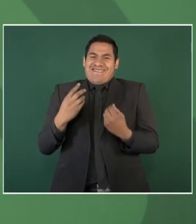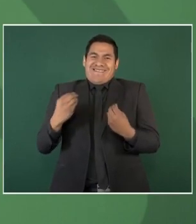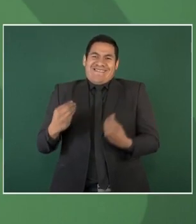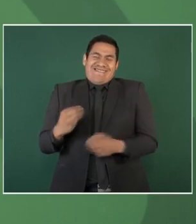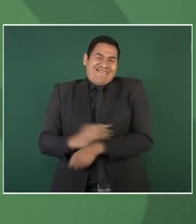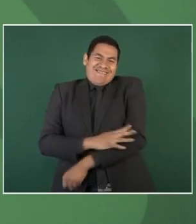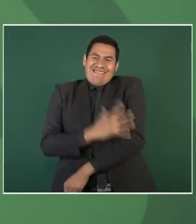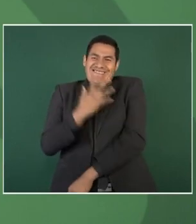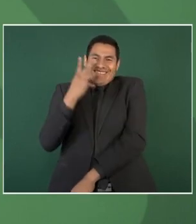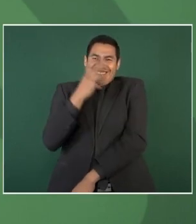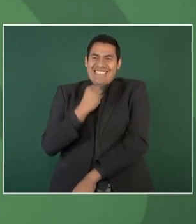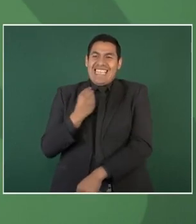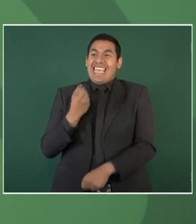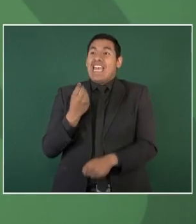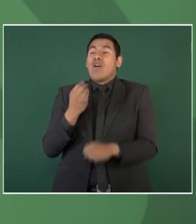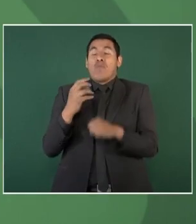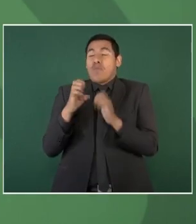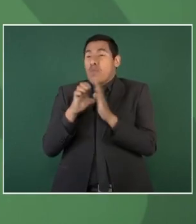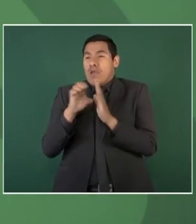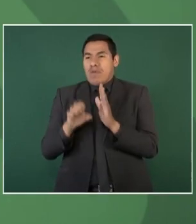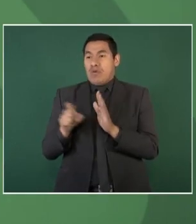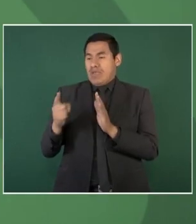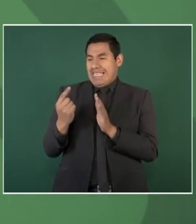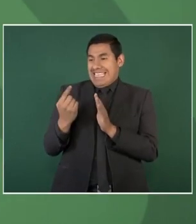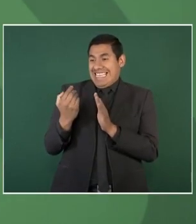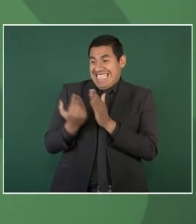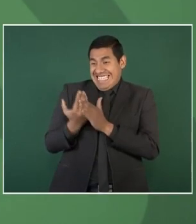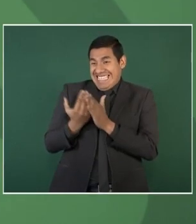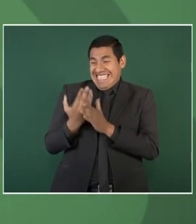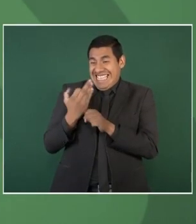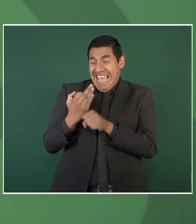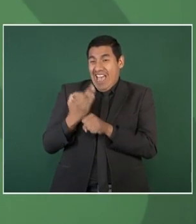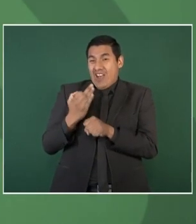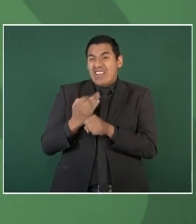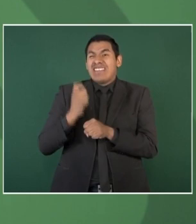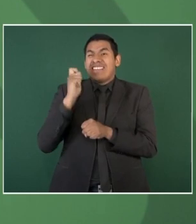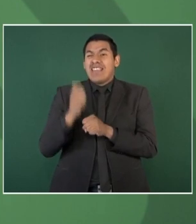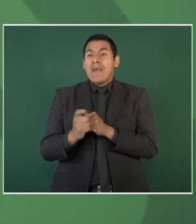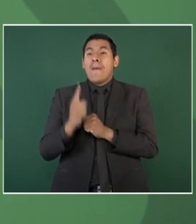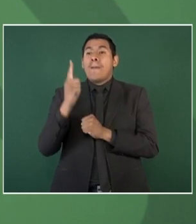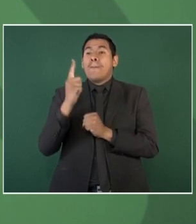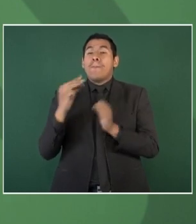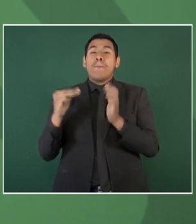noticia que me acaba de confirmar de la inversión de